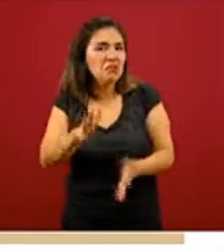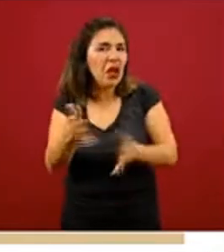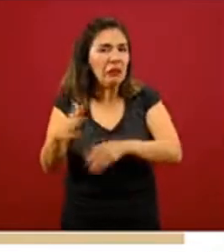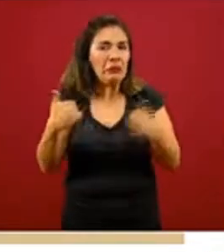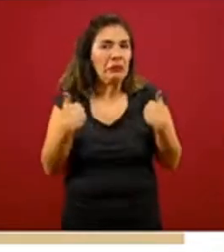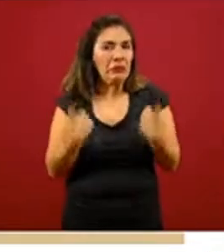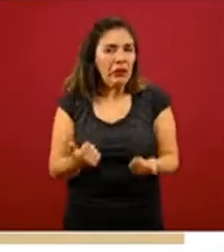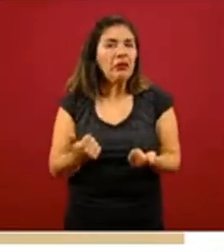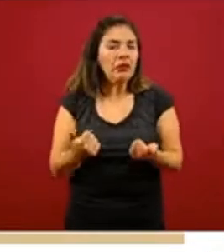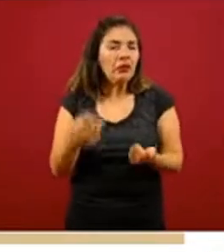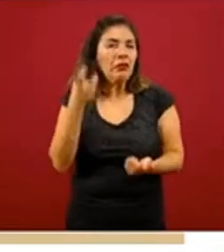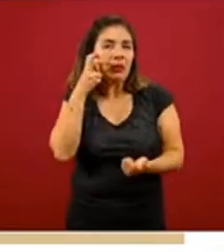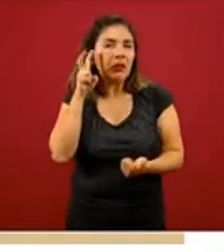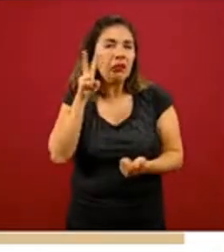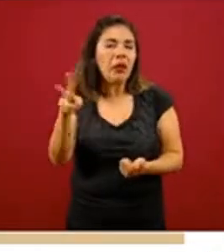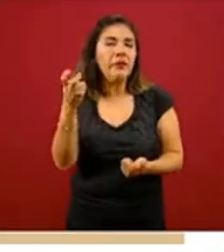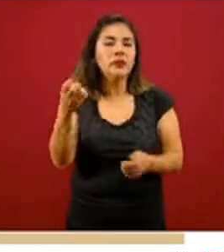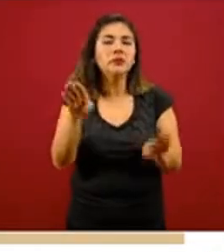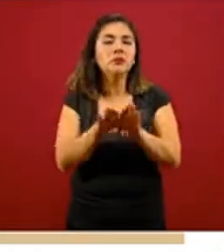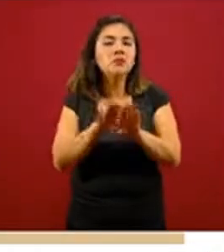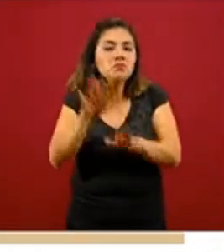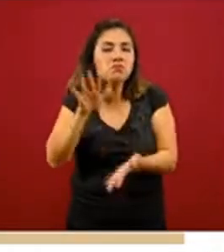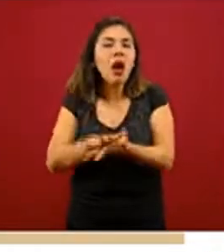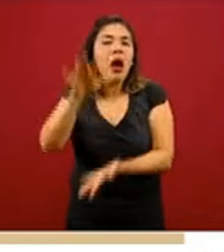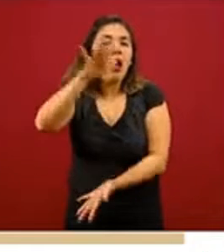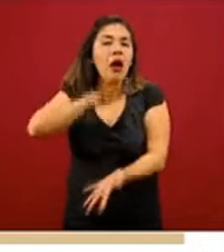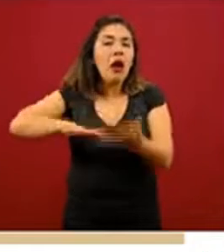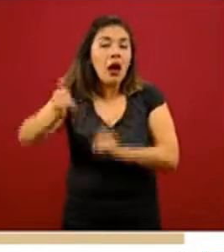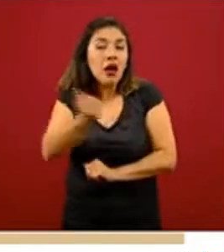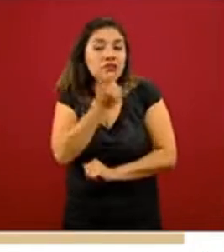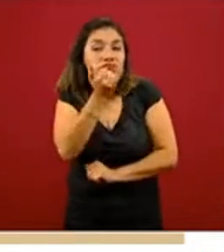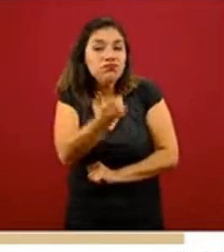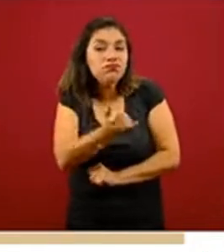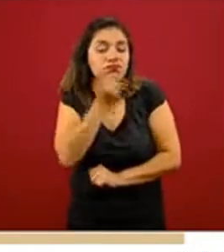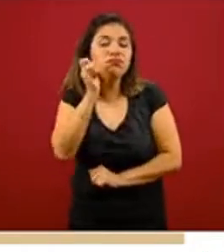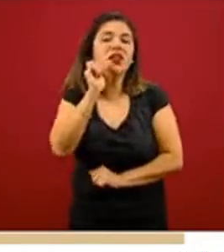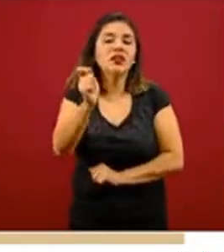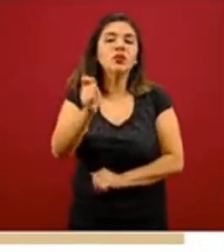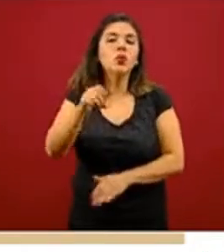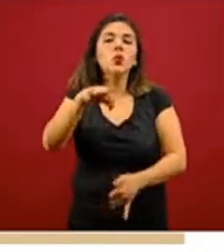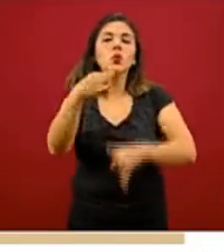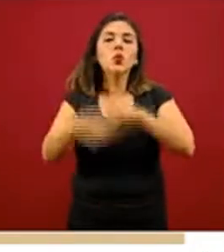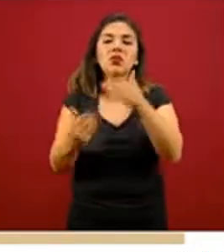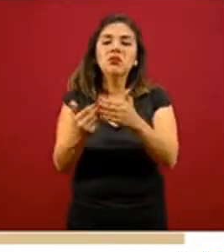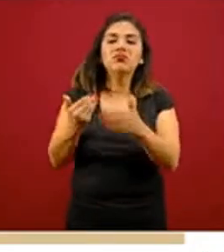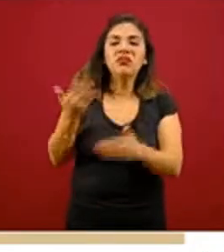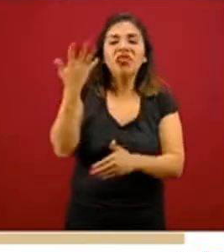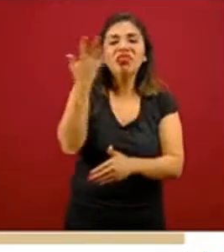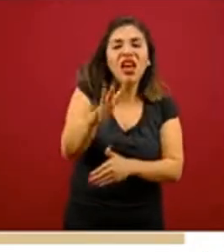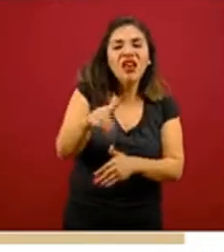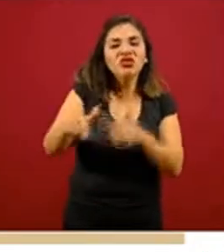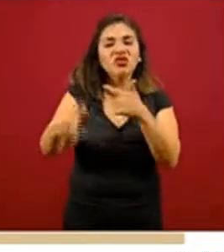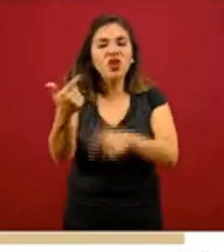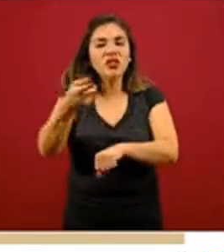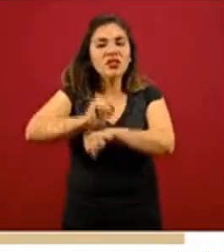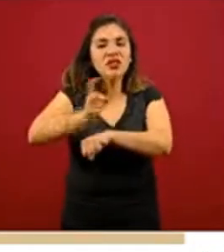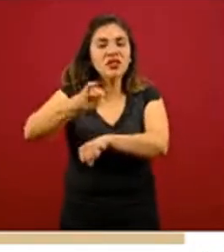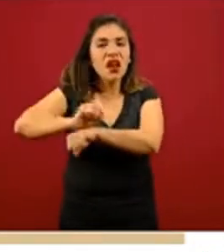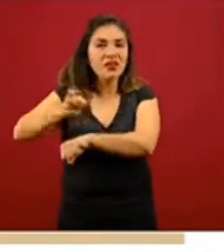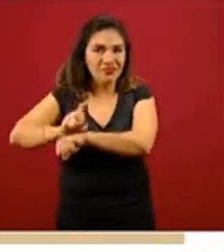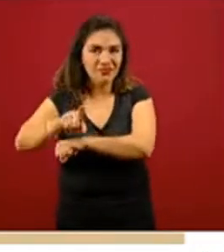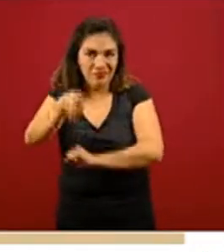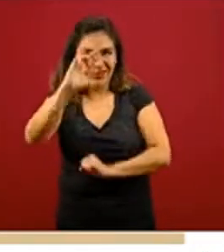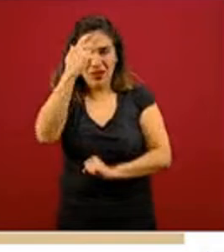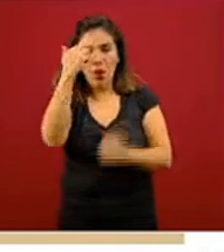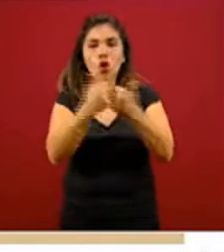más claramente cómo la gran cantidad de casos sospechosos se concentra en los últimos 10-12 días. Esto es, recuerden,